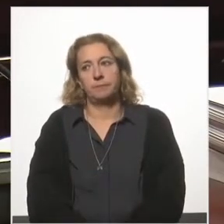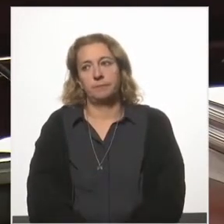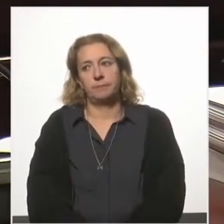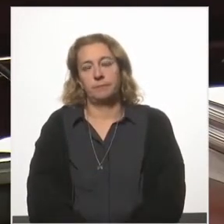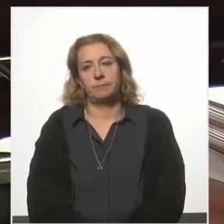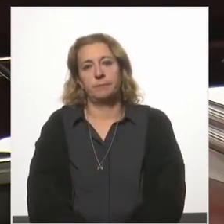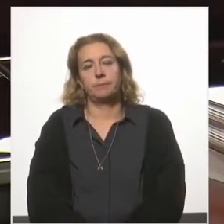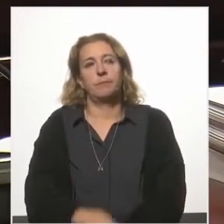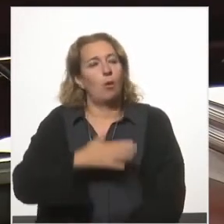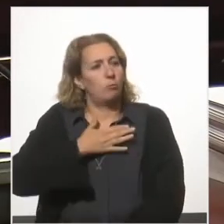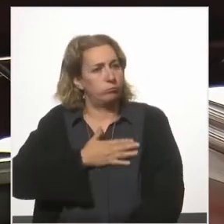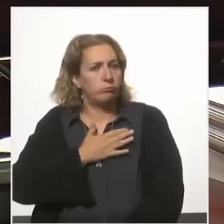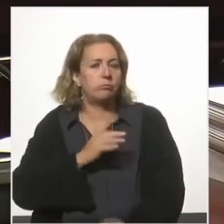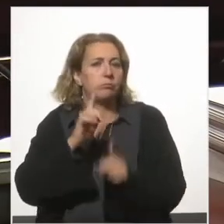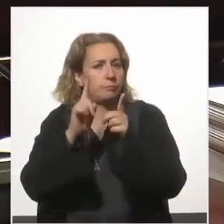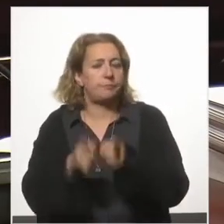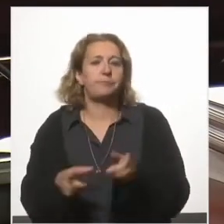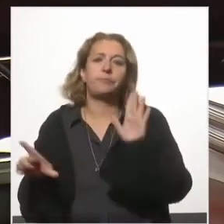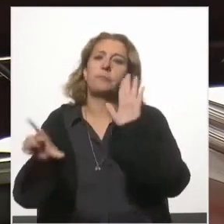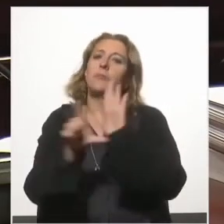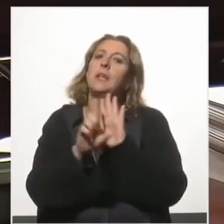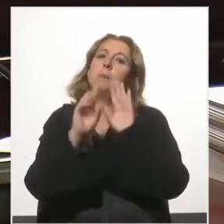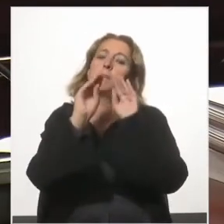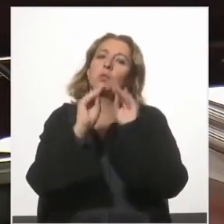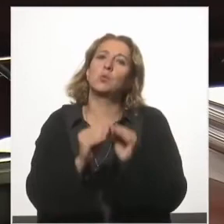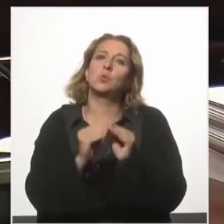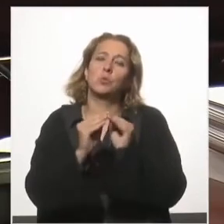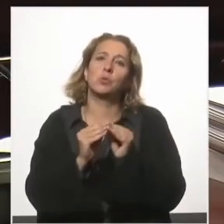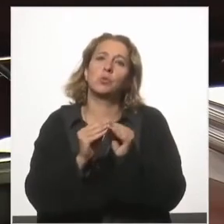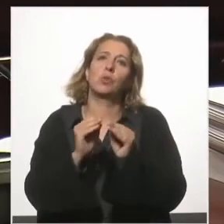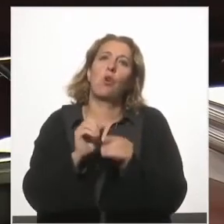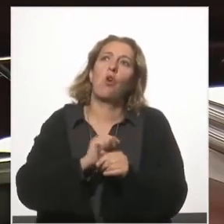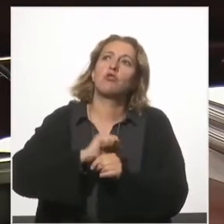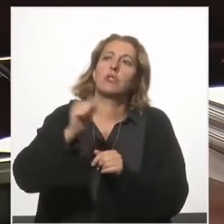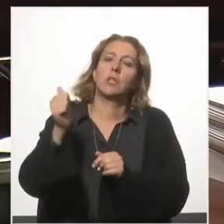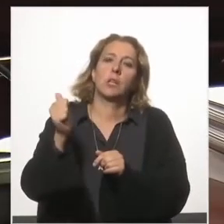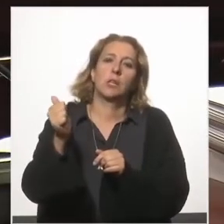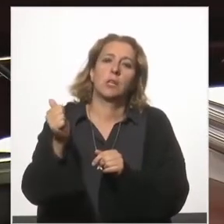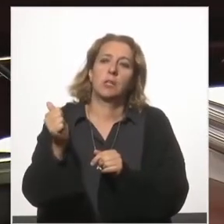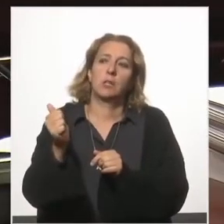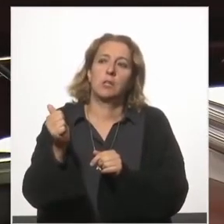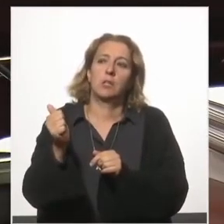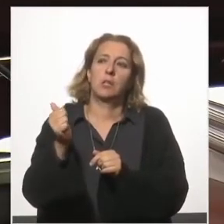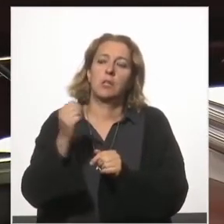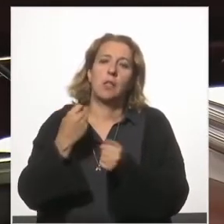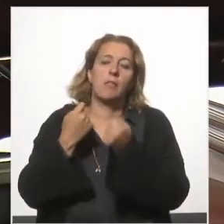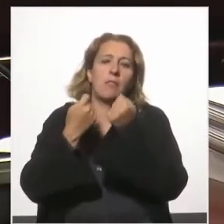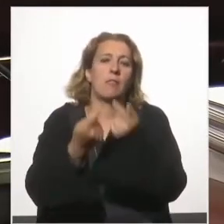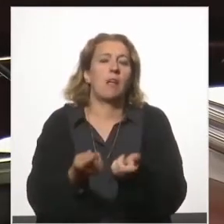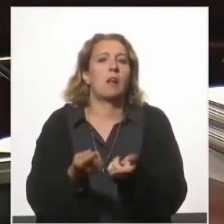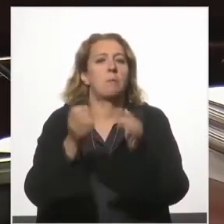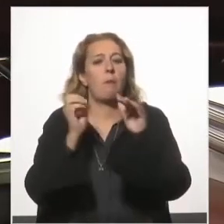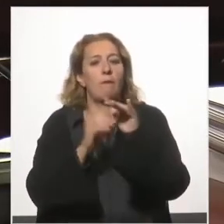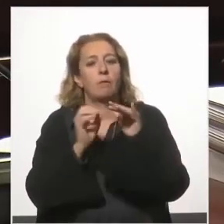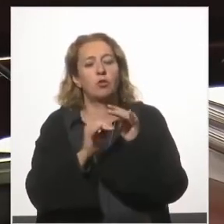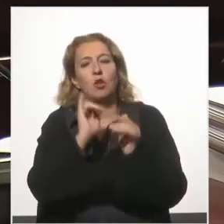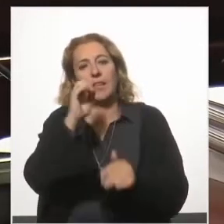Nos congratulamos también que en esta ley de presupuesto se haya conseguido asignarle más fondos al